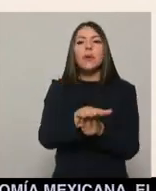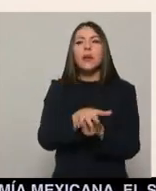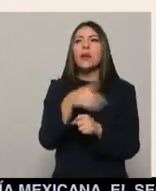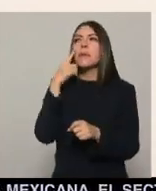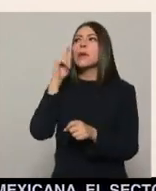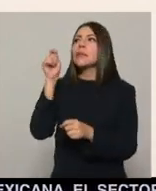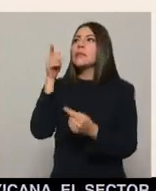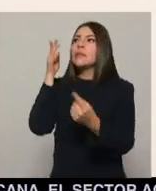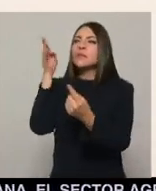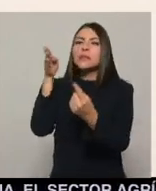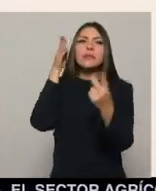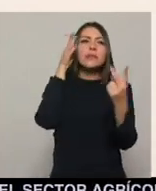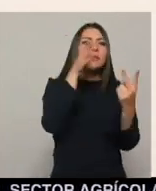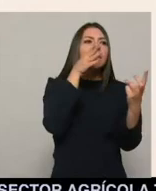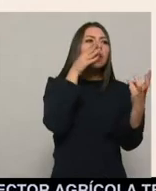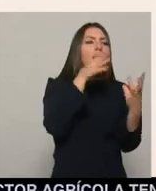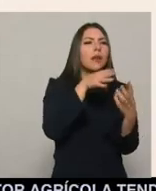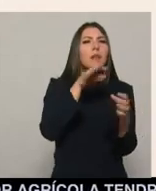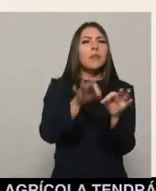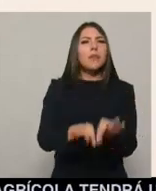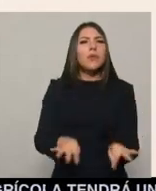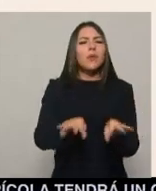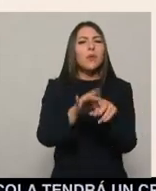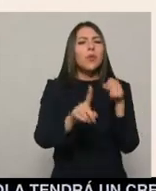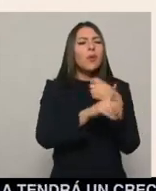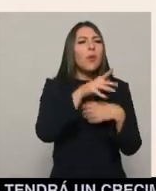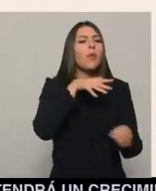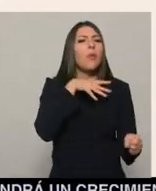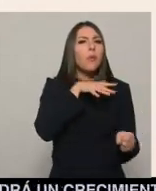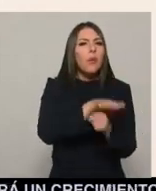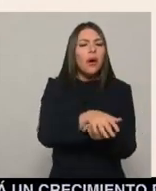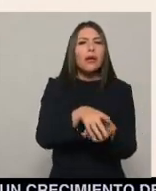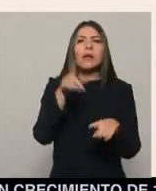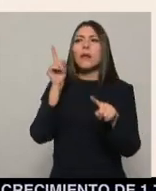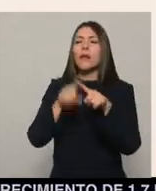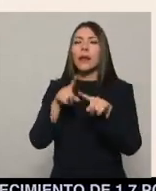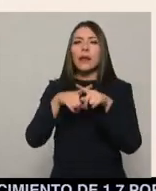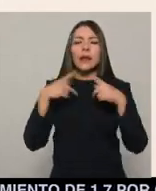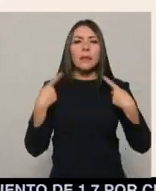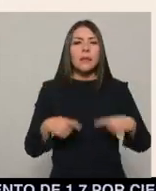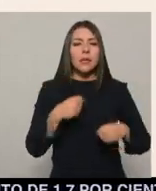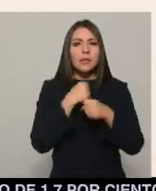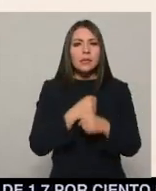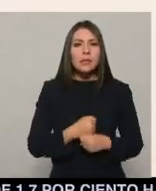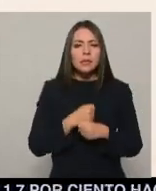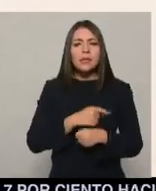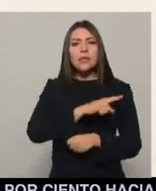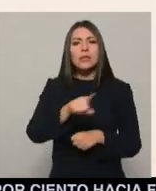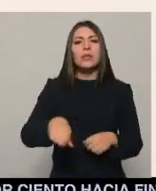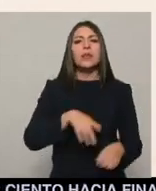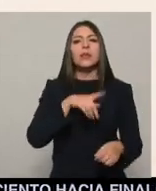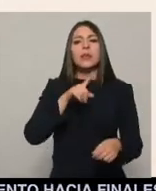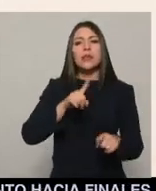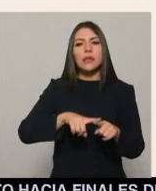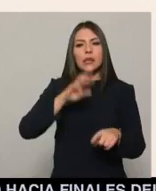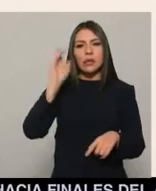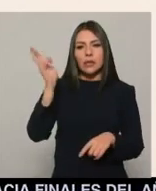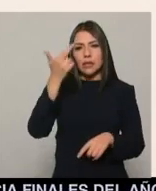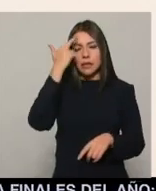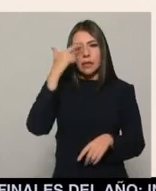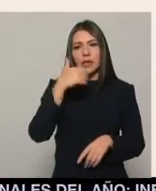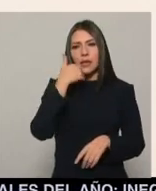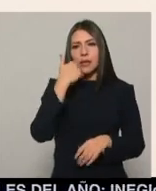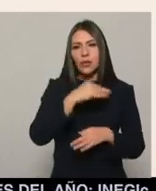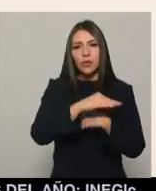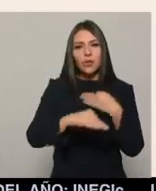a qué problemas particulares hacen referencia, quiénes son las víctimas, quiénes están siendo recordadas, ¿no? La carnita,